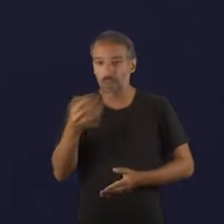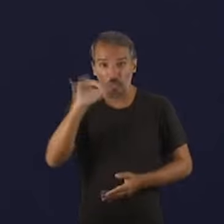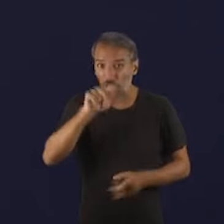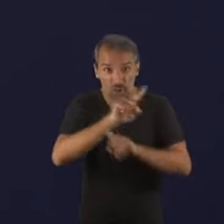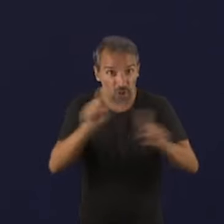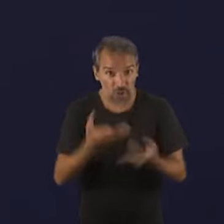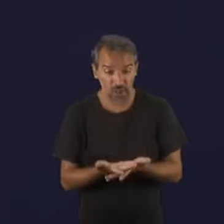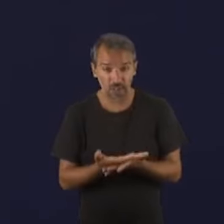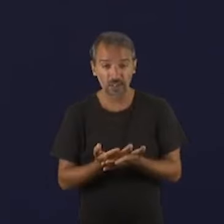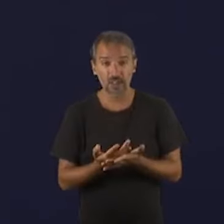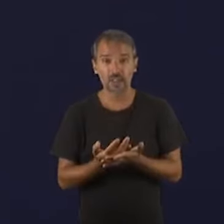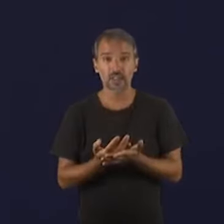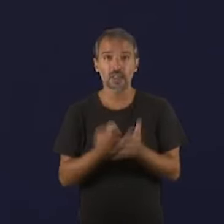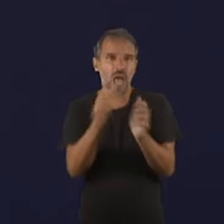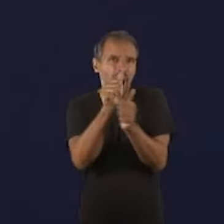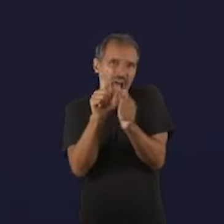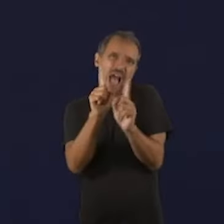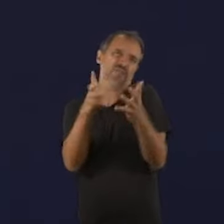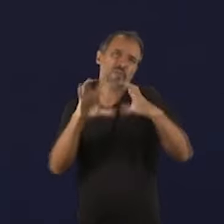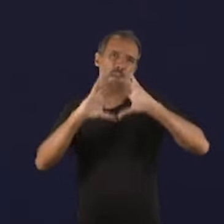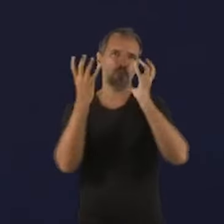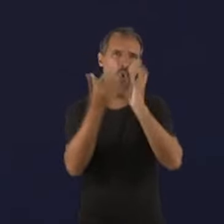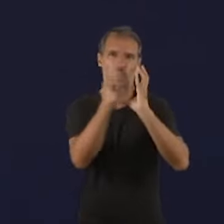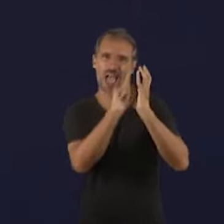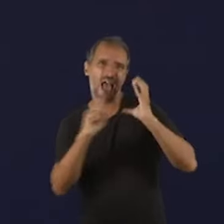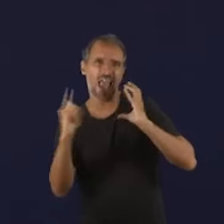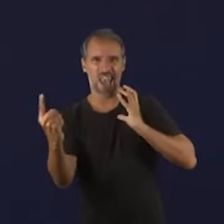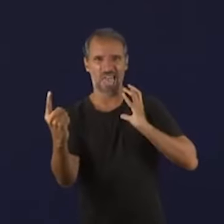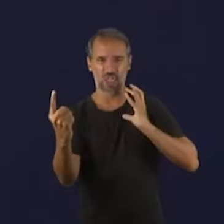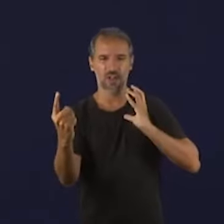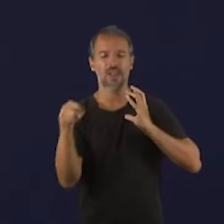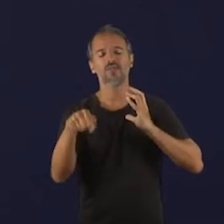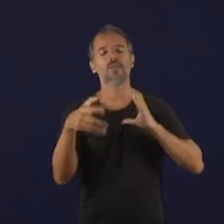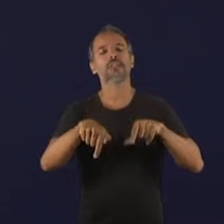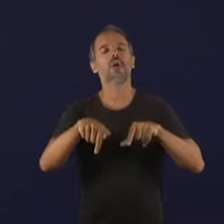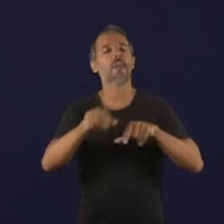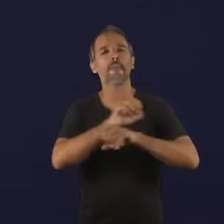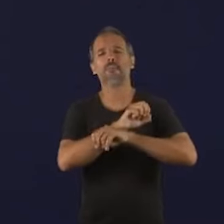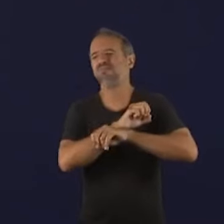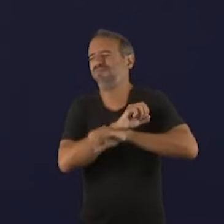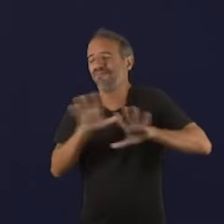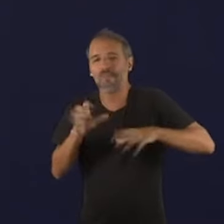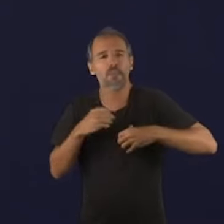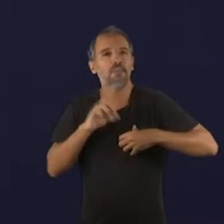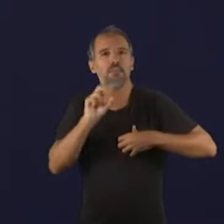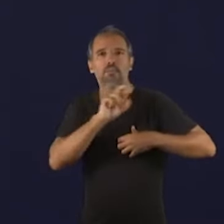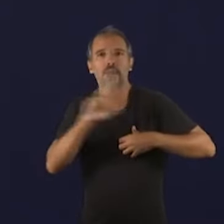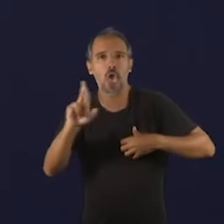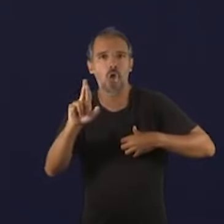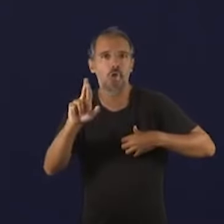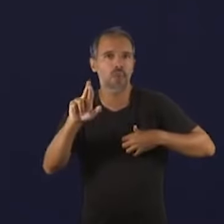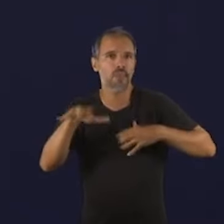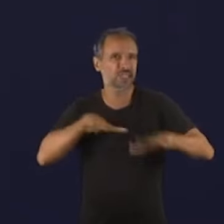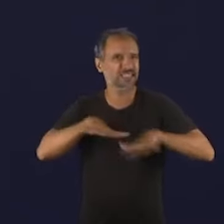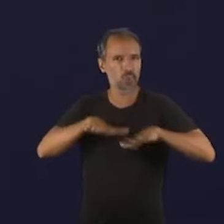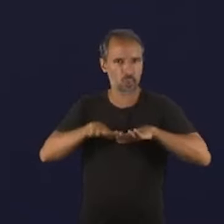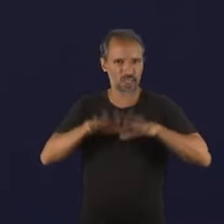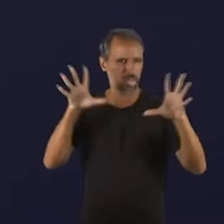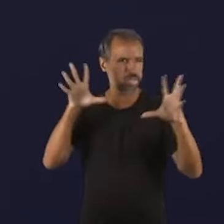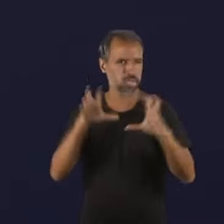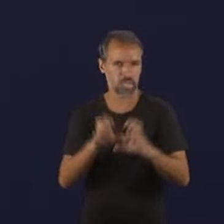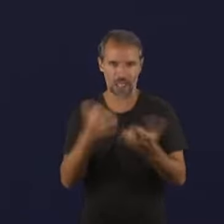días aislados del mundo y en la en la las peores eh en las peores aguas de la decadencia Así